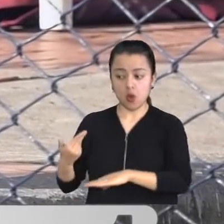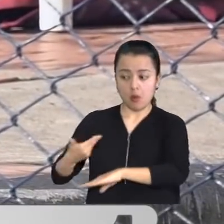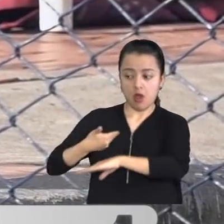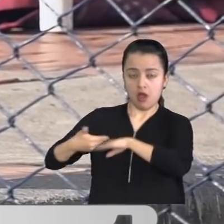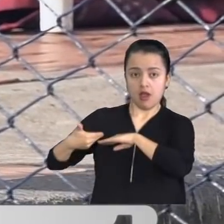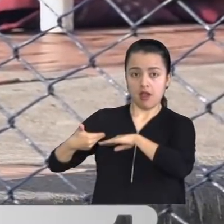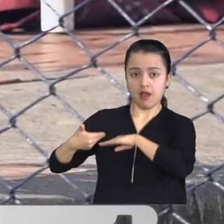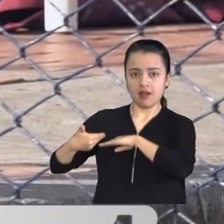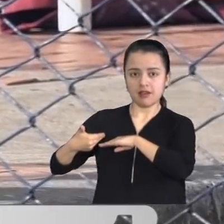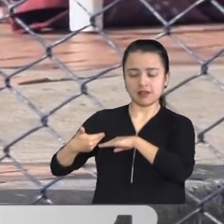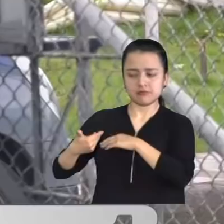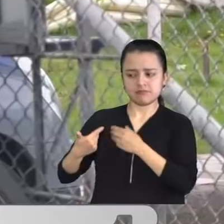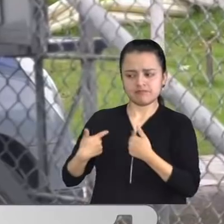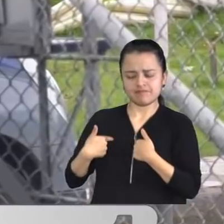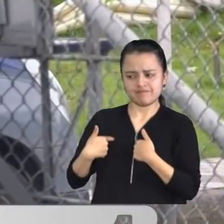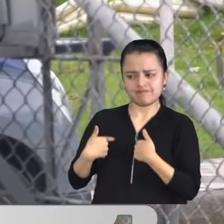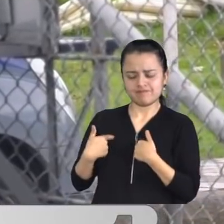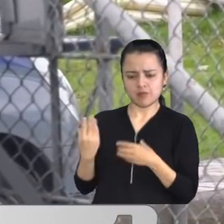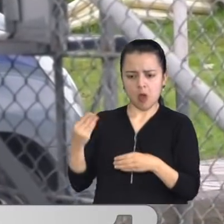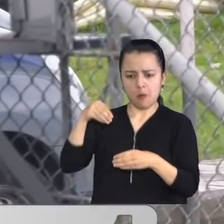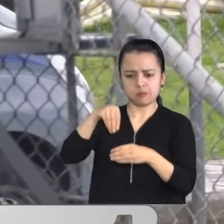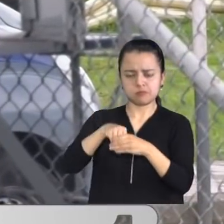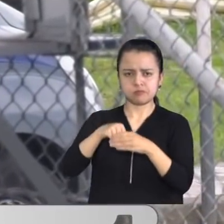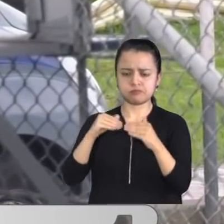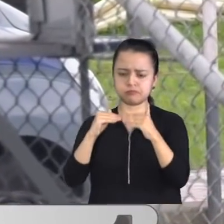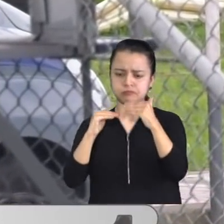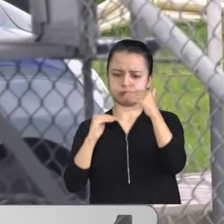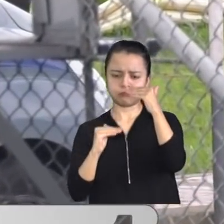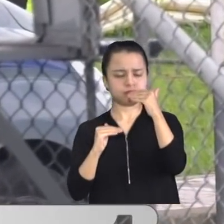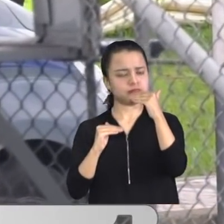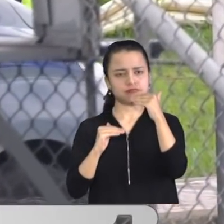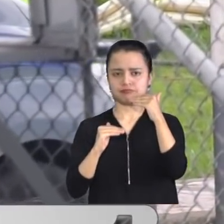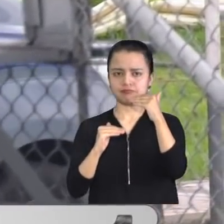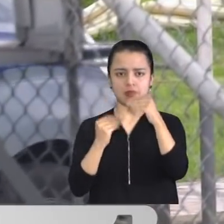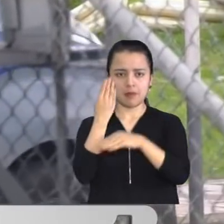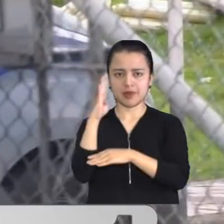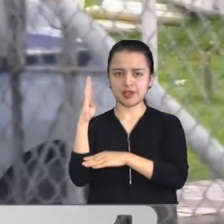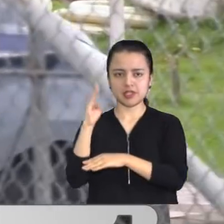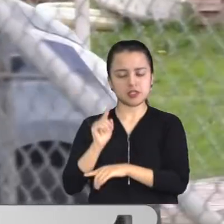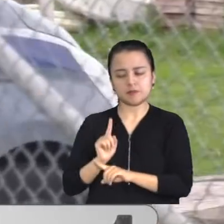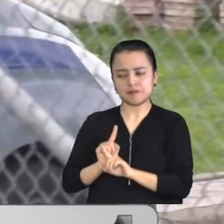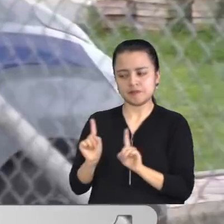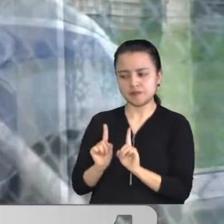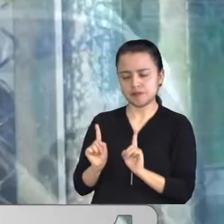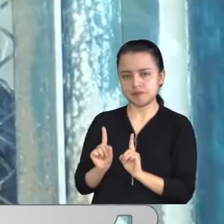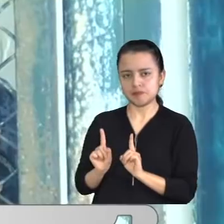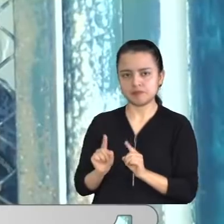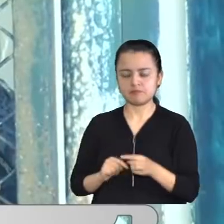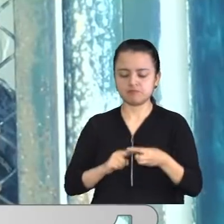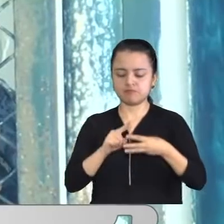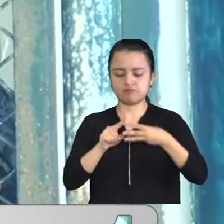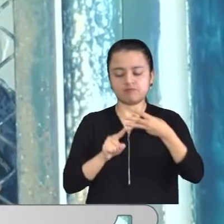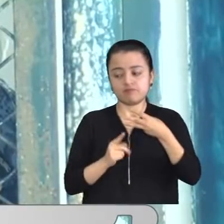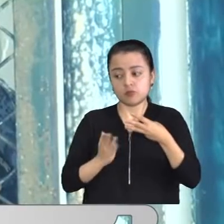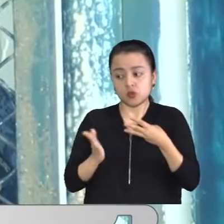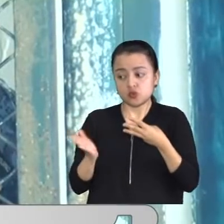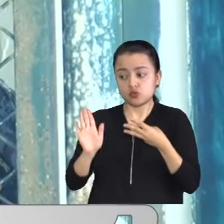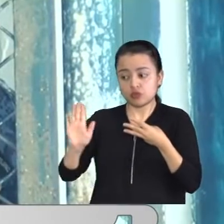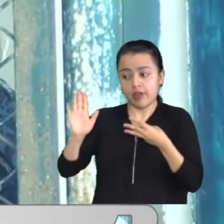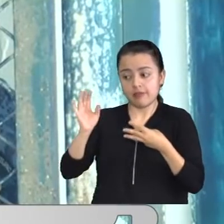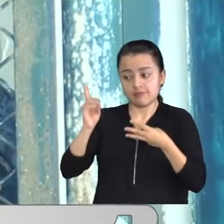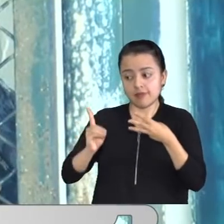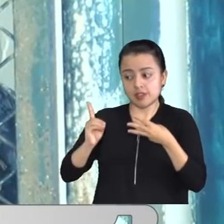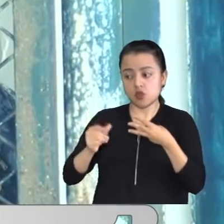solicitado la defensa de Emilio Tapia, recluirlo en una cárcel de mediana seguridad en Barranquilla. Le ha negado esta solicitud. Y en este sentido,